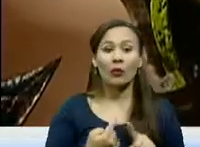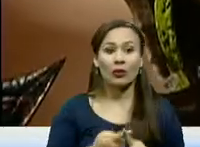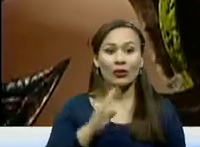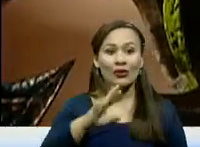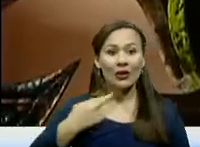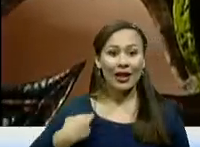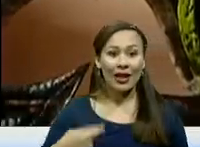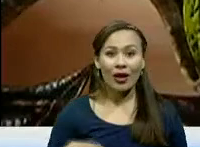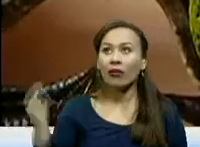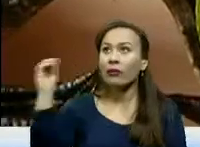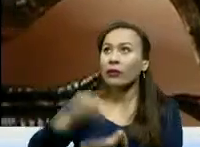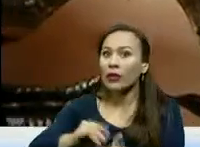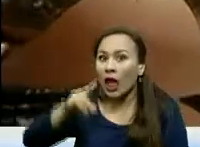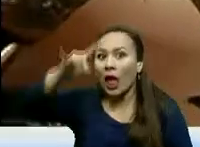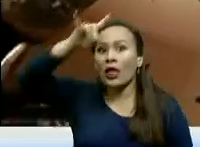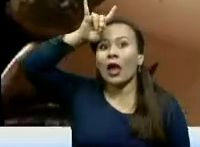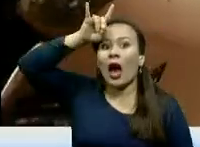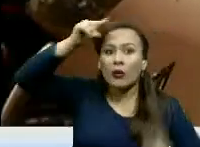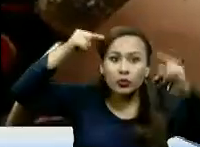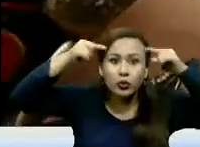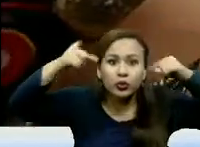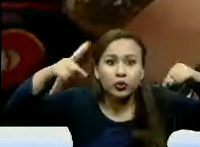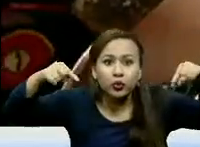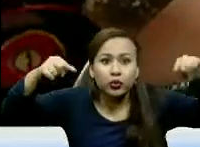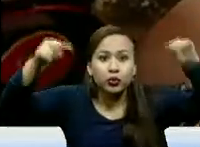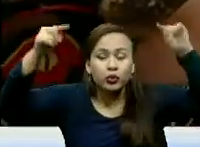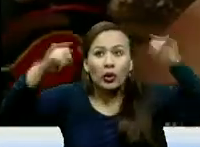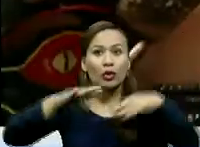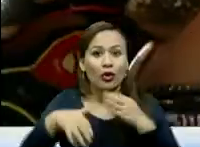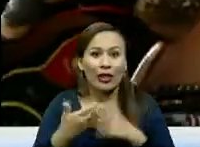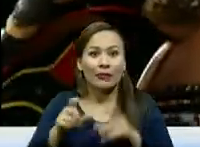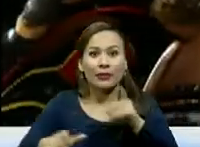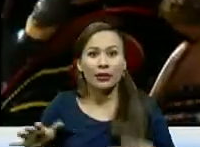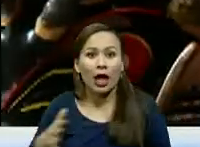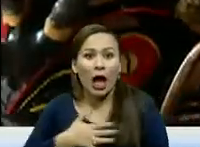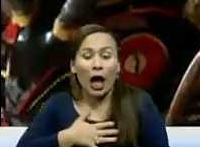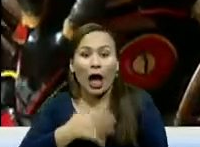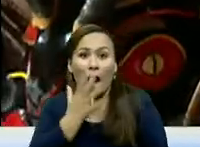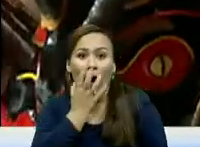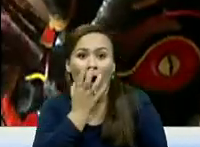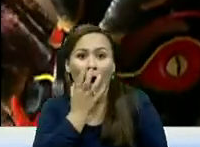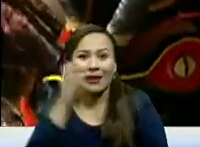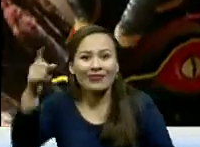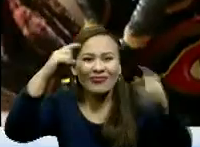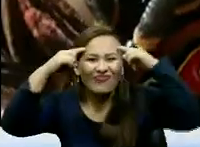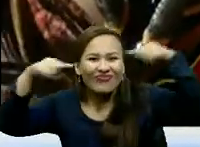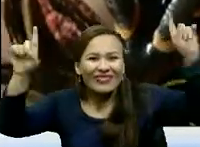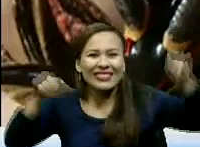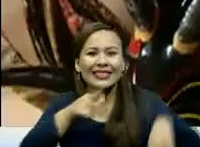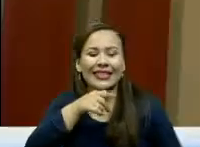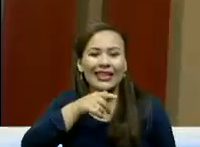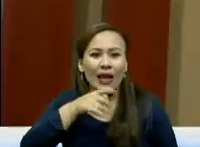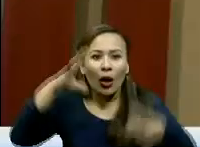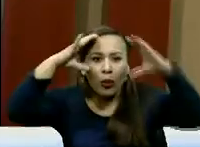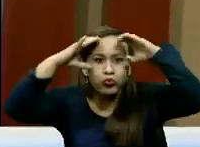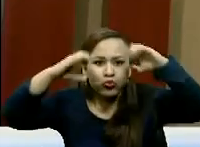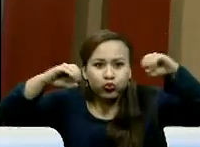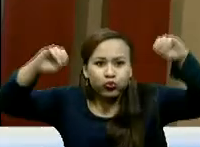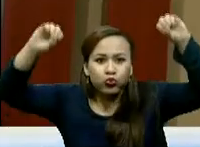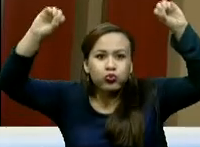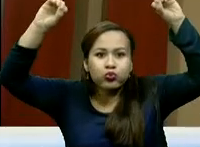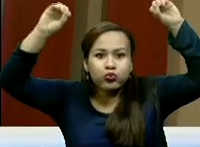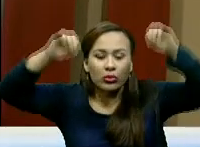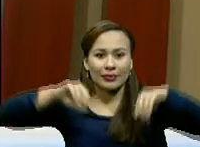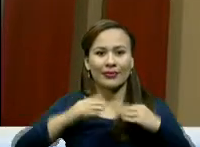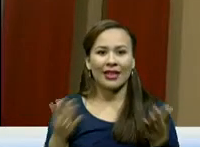presentó a este diablo humano con cuernos, aquí los únicos cuernos que veíamos son los de los venados en el páramo. Entonces, este